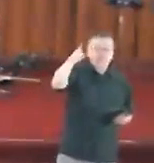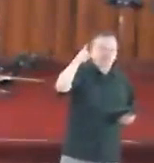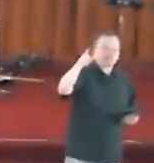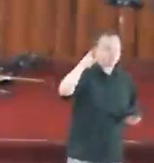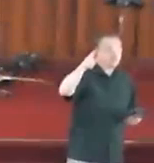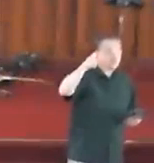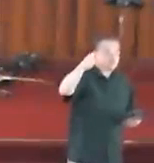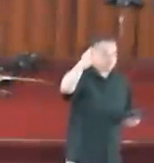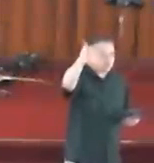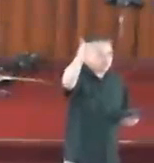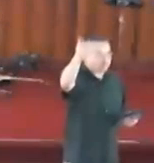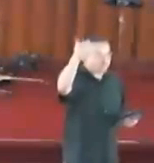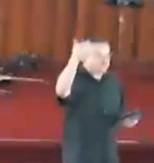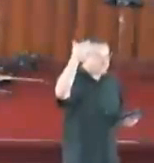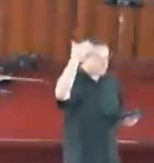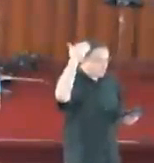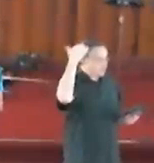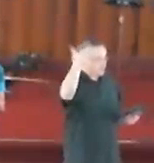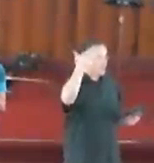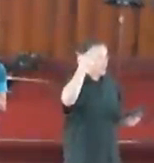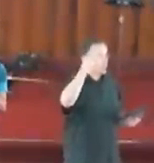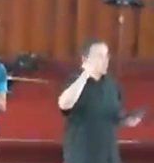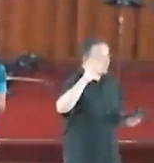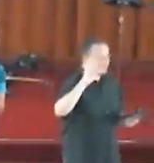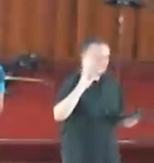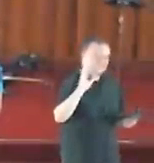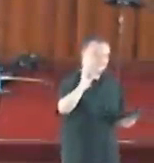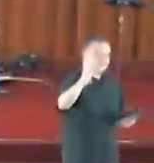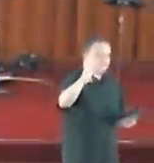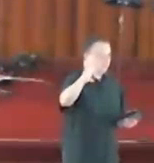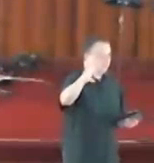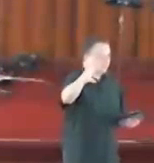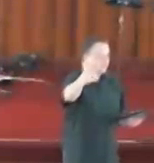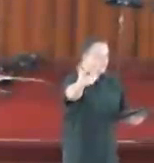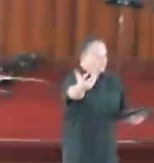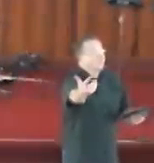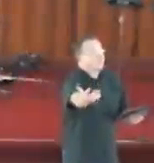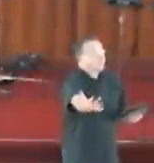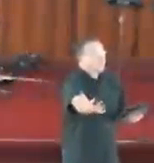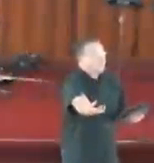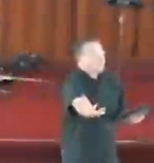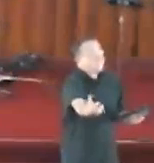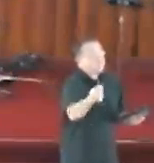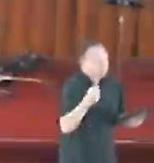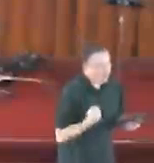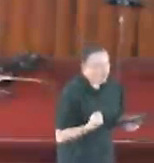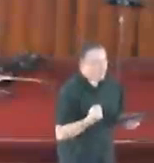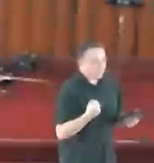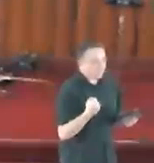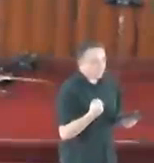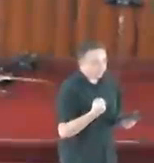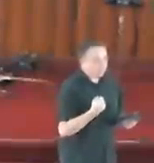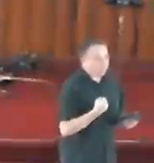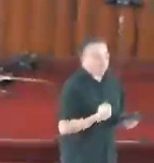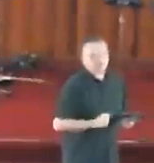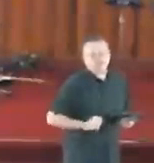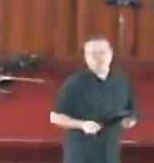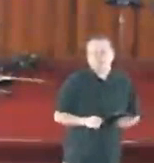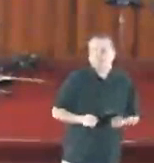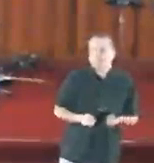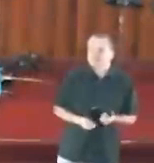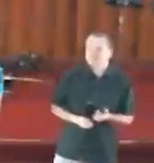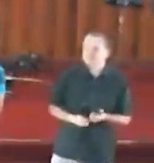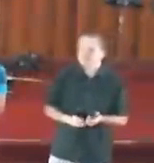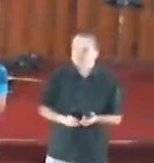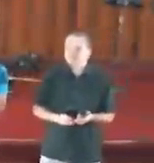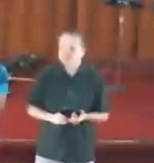apareció Jesús mismo en Hechos capítulo 9, dice que se le apareció Jesús y él llamó a Pablo.